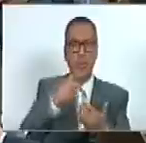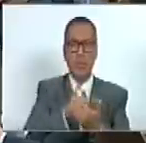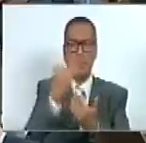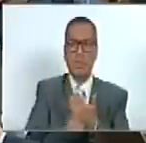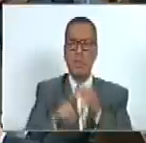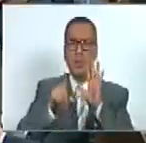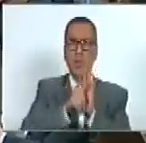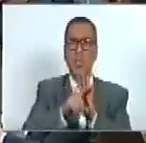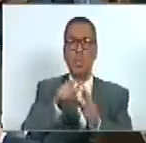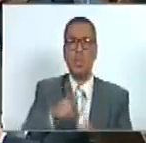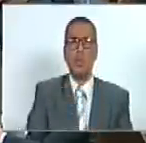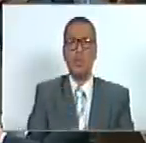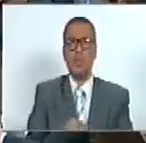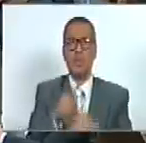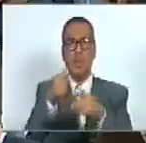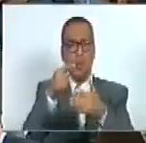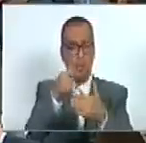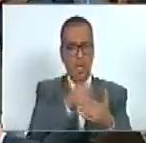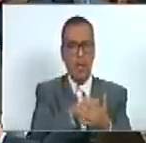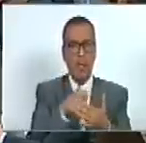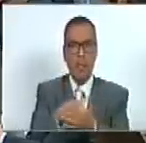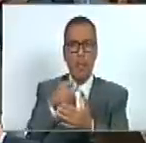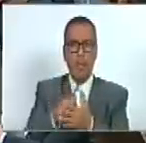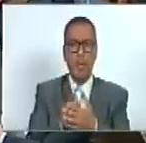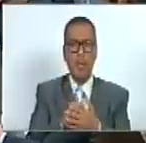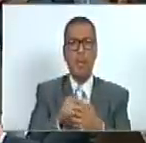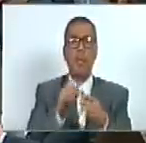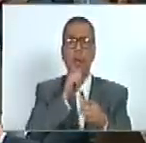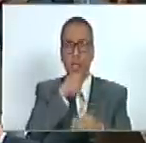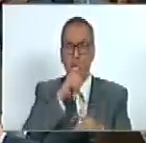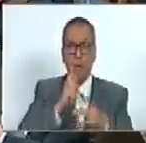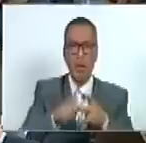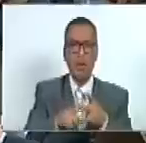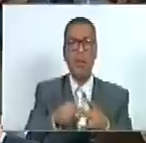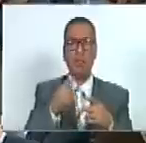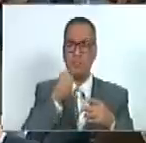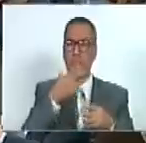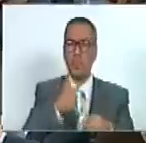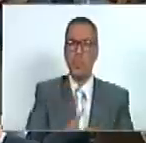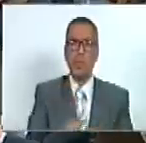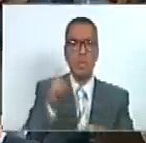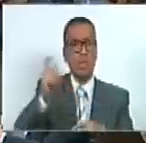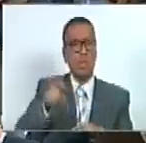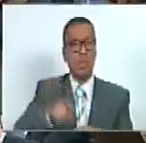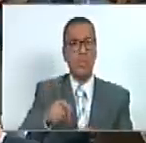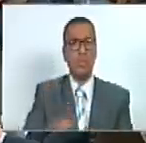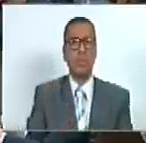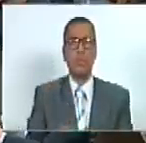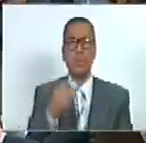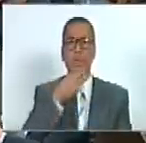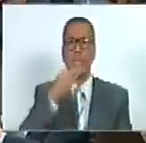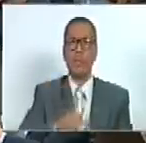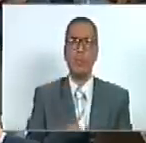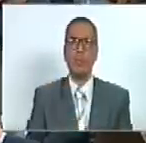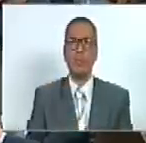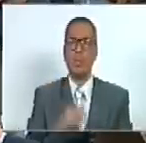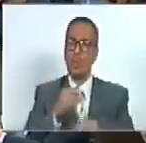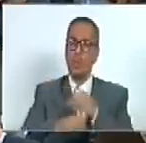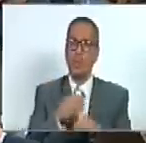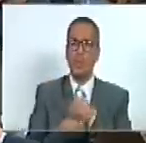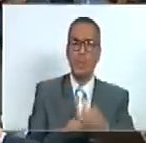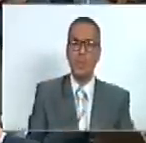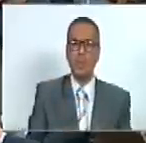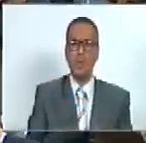ley sobre sueldos, salarios, pensiones y jubilaciones dignas. Necesitamos que se realice